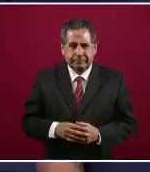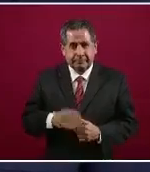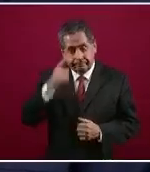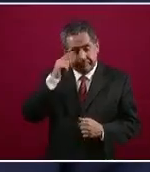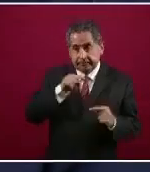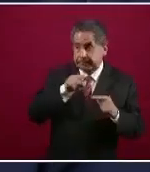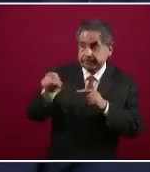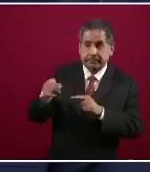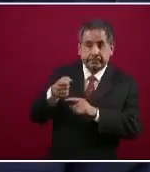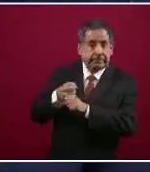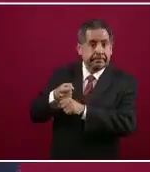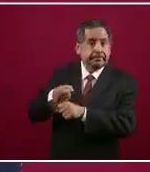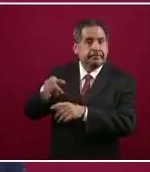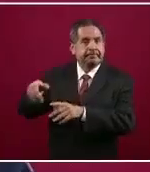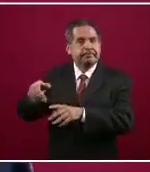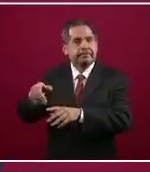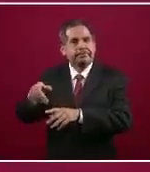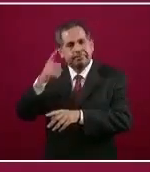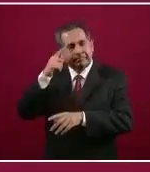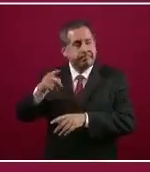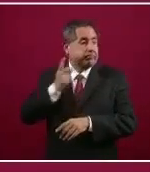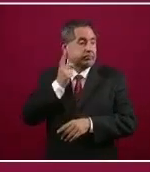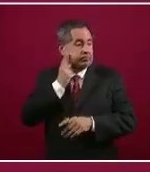para que los legisladores